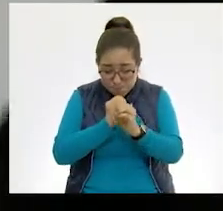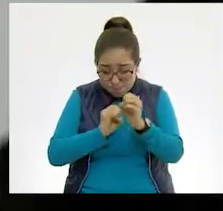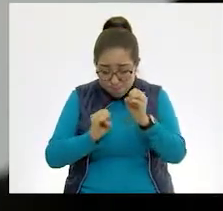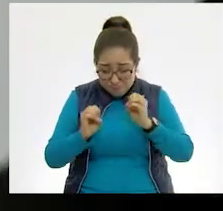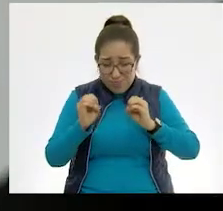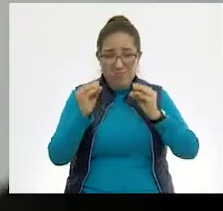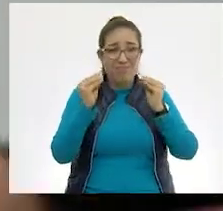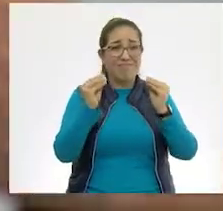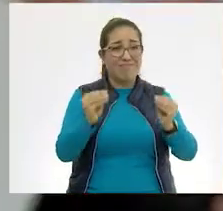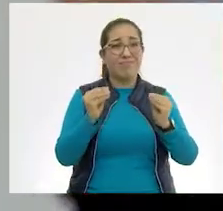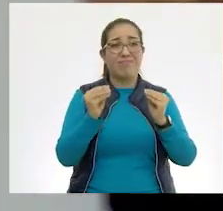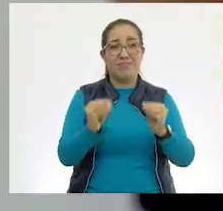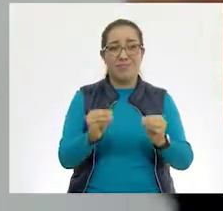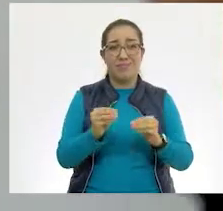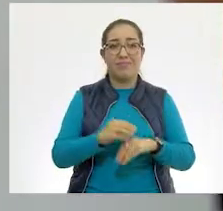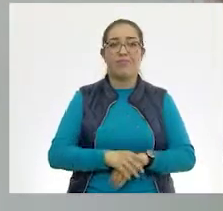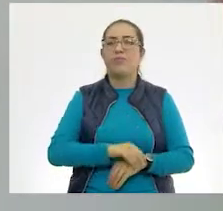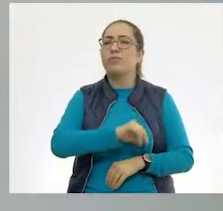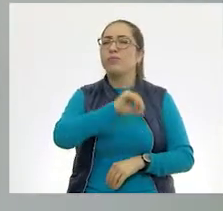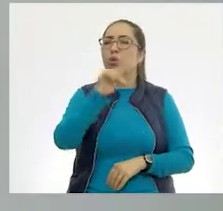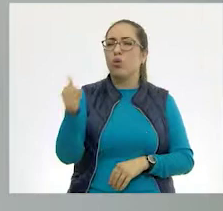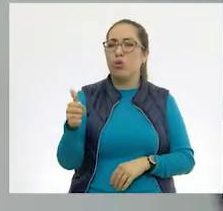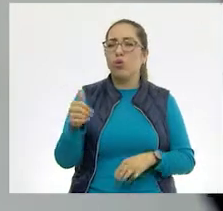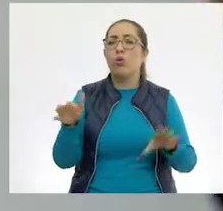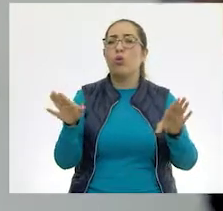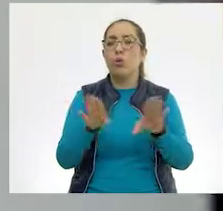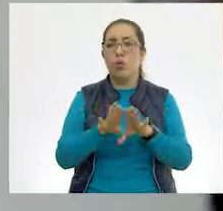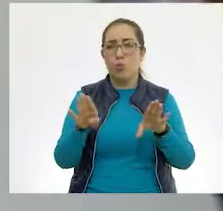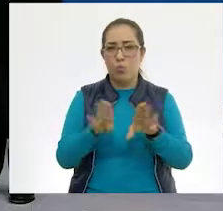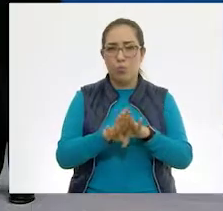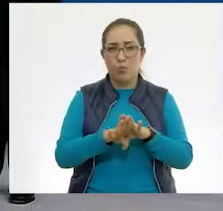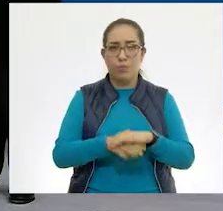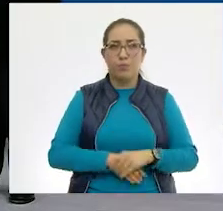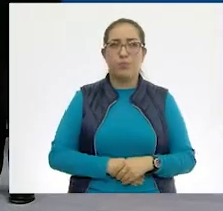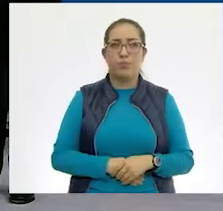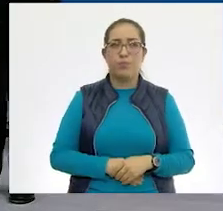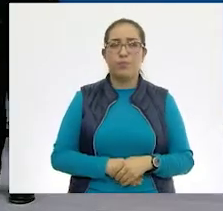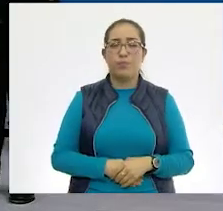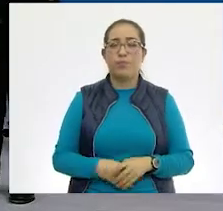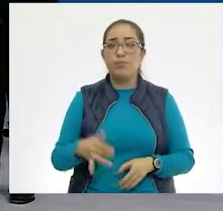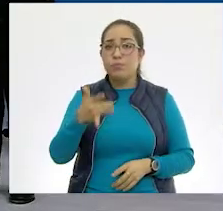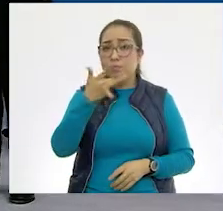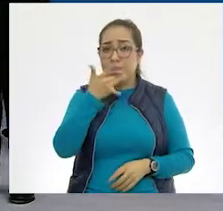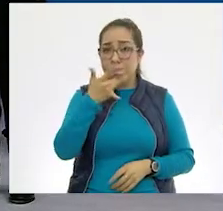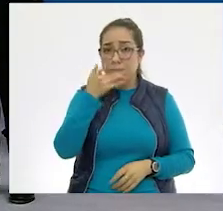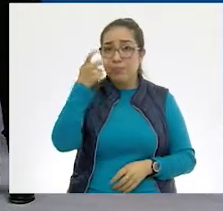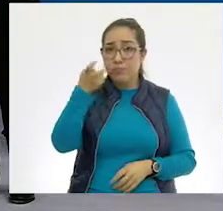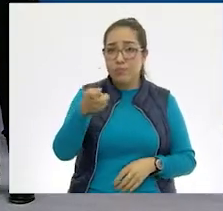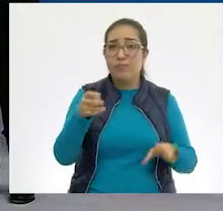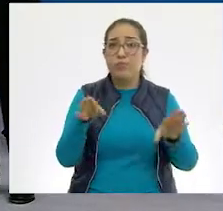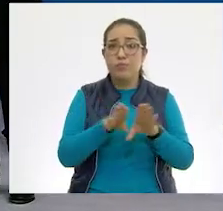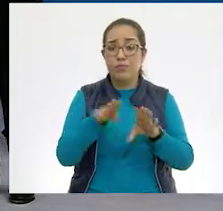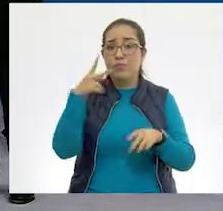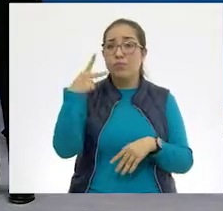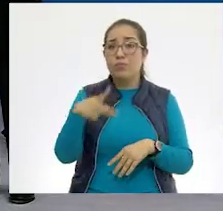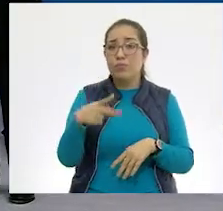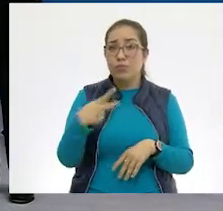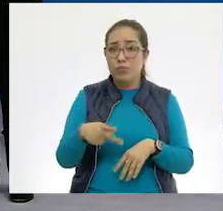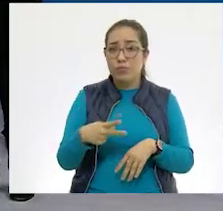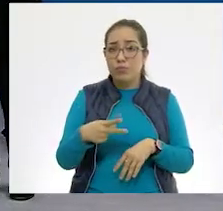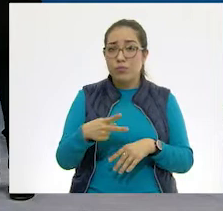Muchísimo. Ahora vamos con fecundación, con los reptiles, y su fecundación